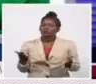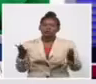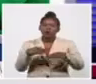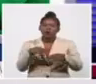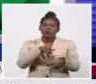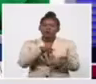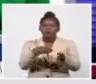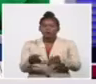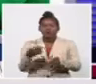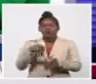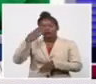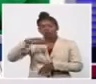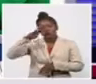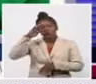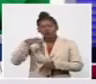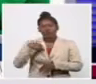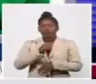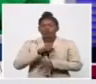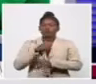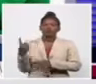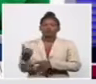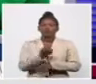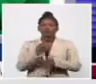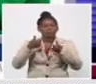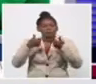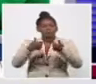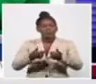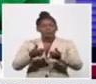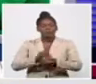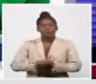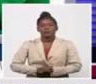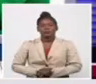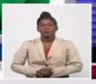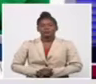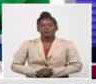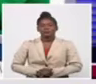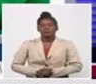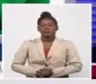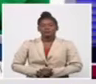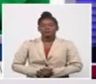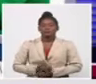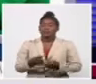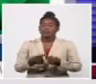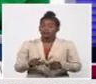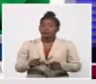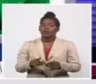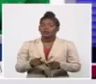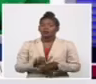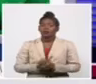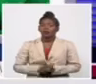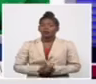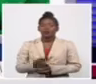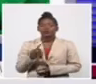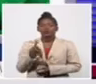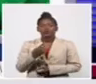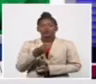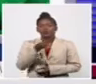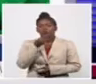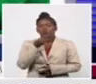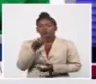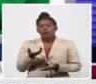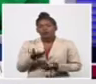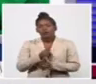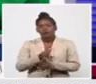nuestro país. Lo que, si algo pudiéramos evaluar de